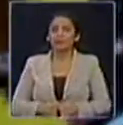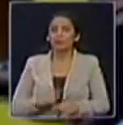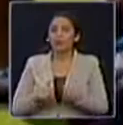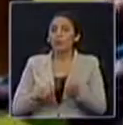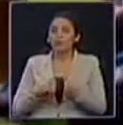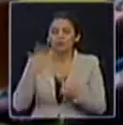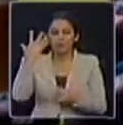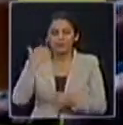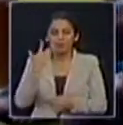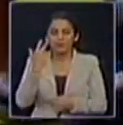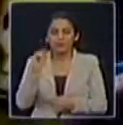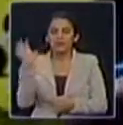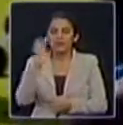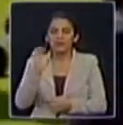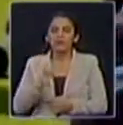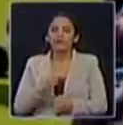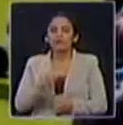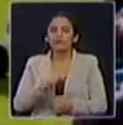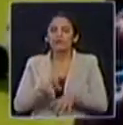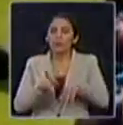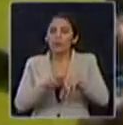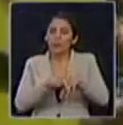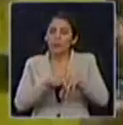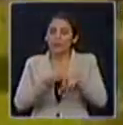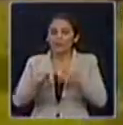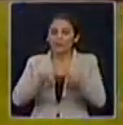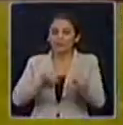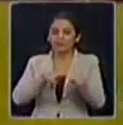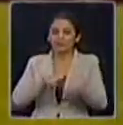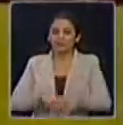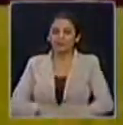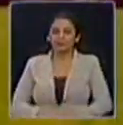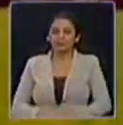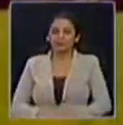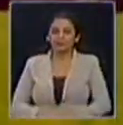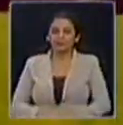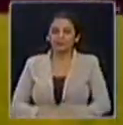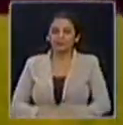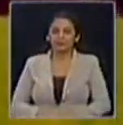13 de enero ante Paraguay en el Olímpico de Riobamba. Diego Flores, Más Deportes.